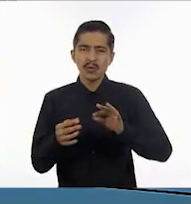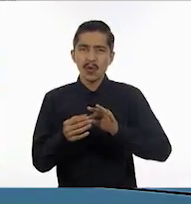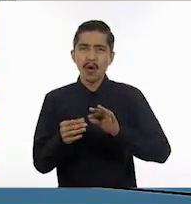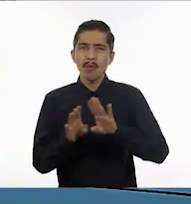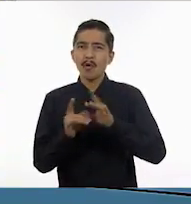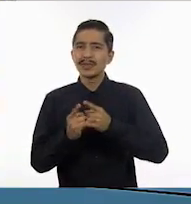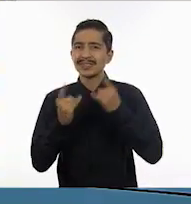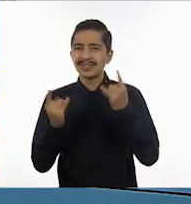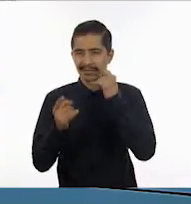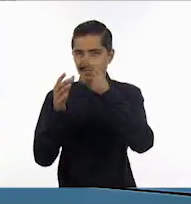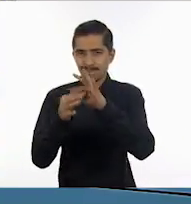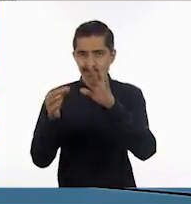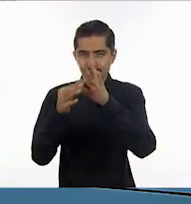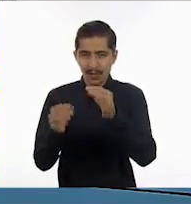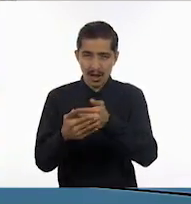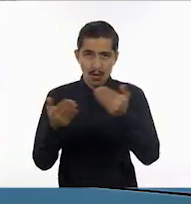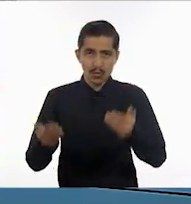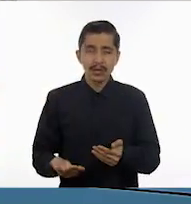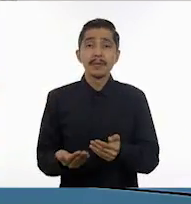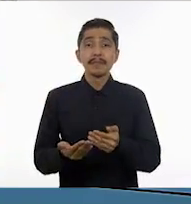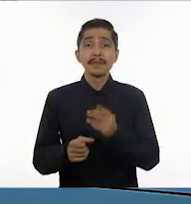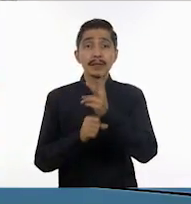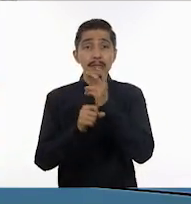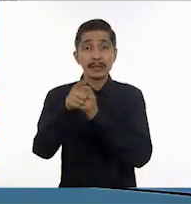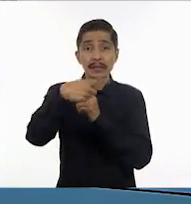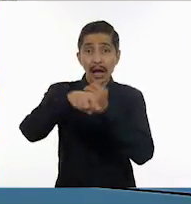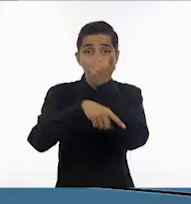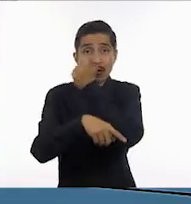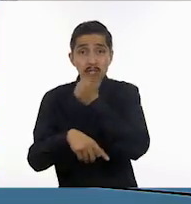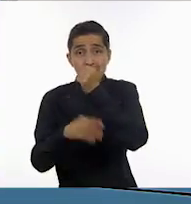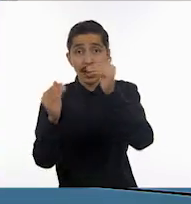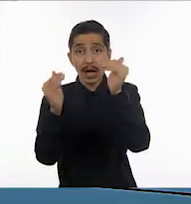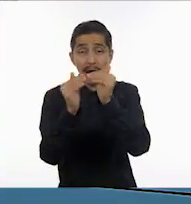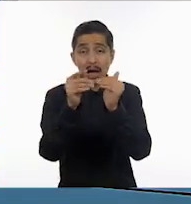contexto histórico. Invitamos a todos los y las alumnas